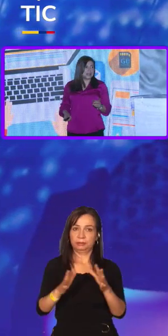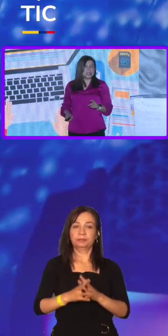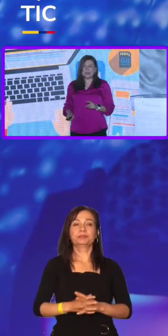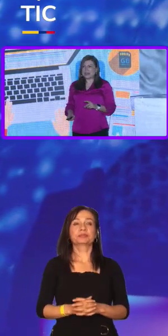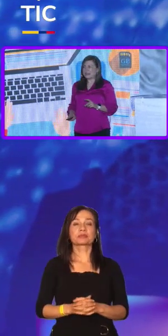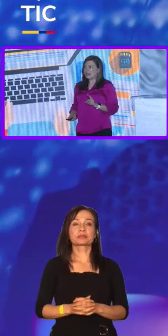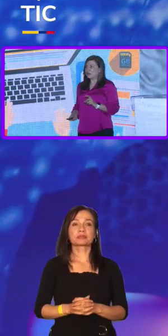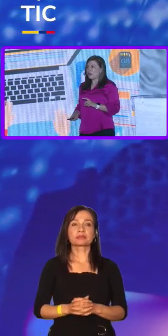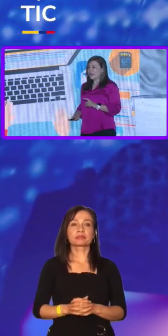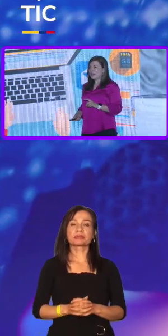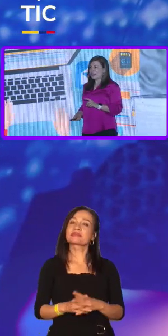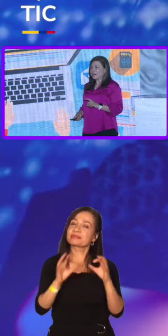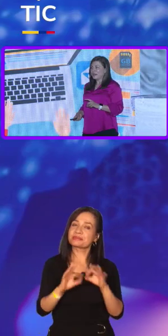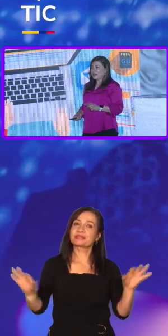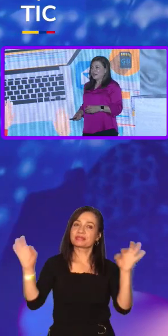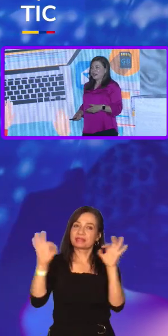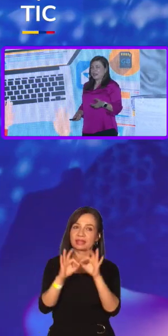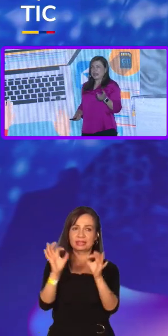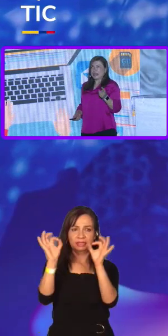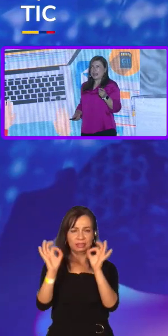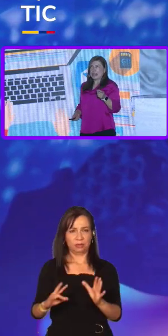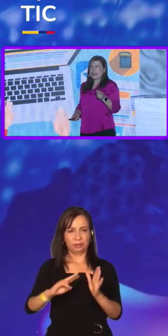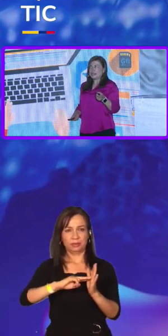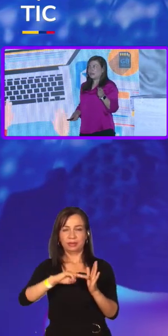Muy importante la seguridad tecnológica.